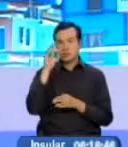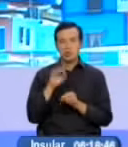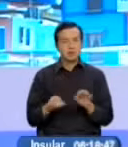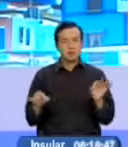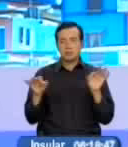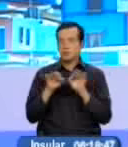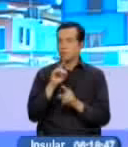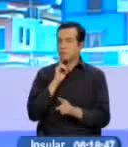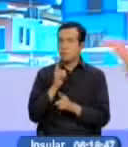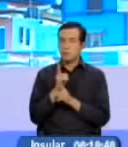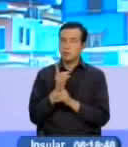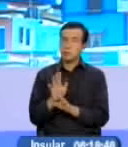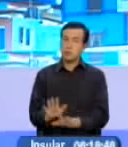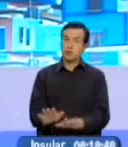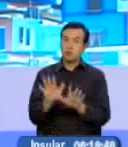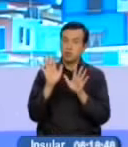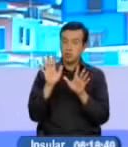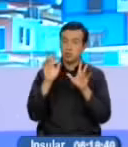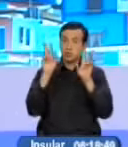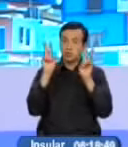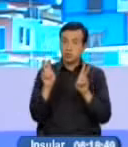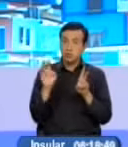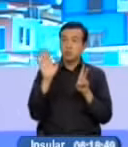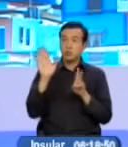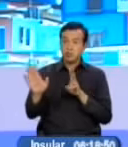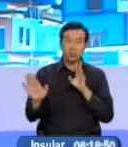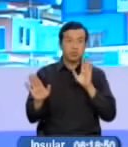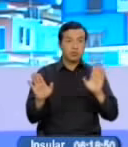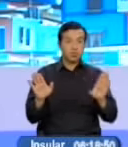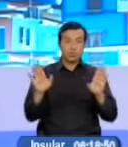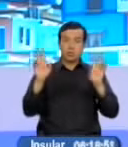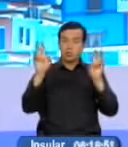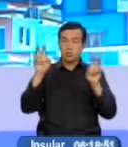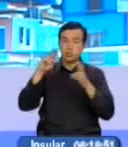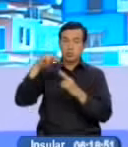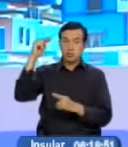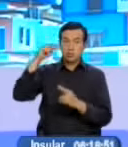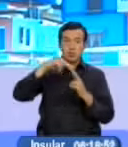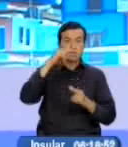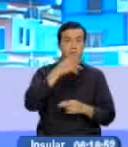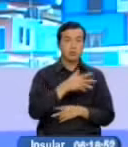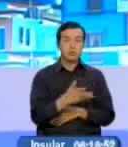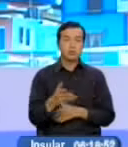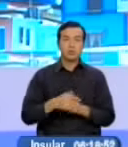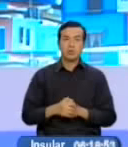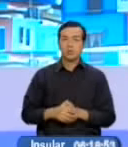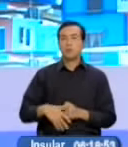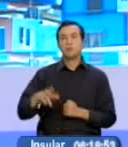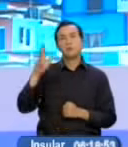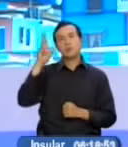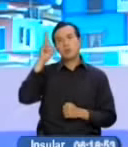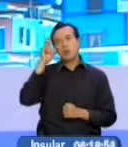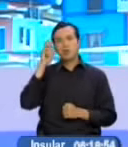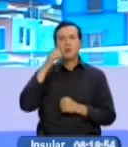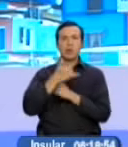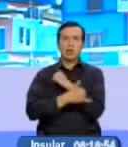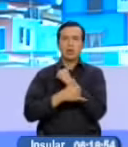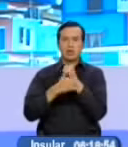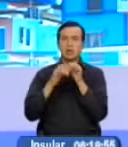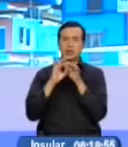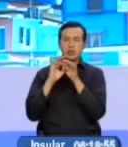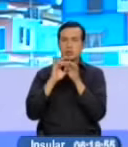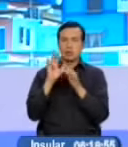definitiva. Ahora, ¿cuál es el peso de cada uno de ellos? En términos regionales. En términos regionales. Creo que en el caso de País, aunque